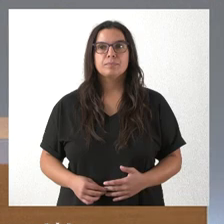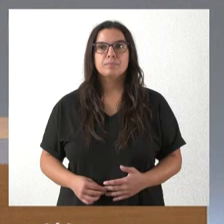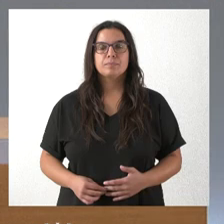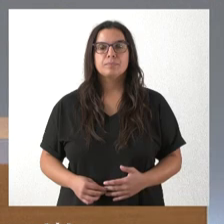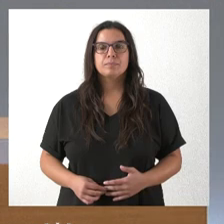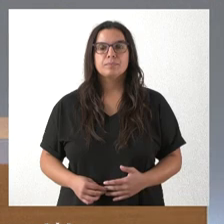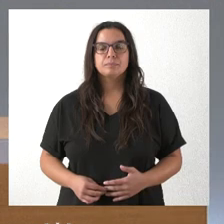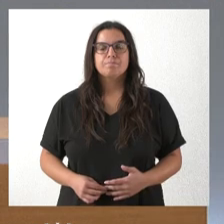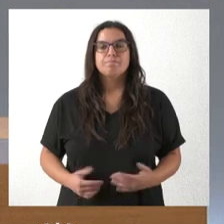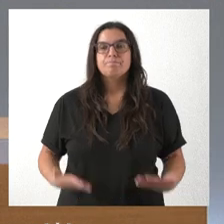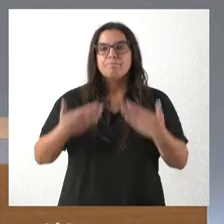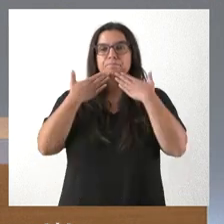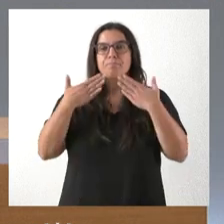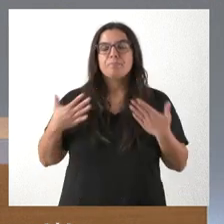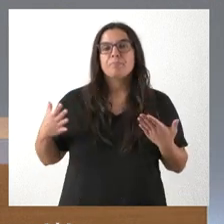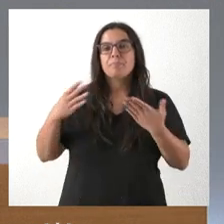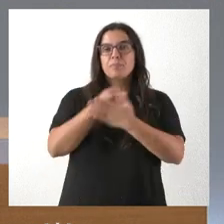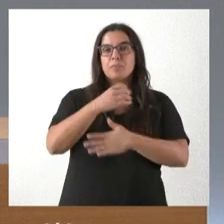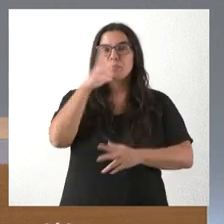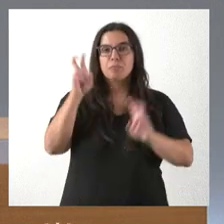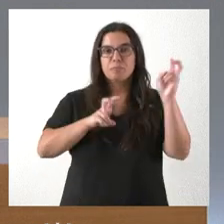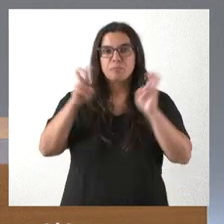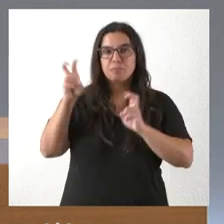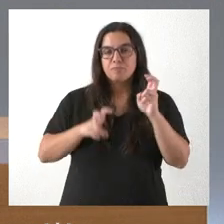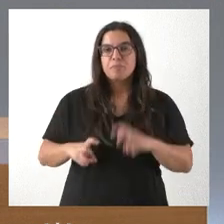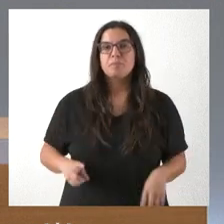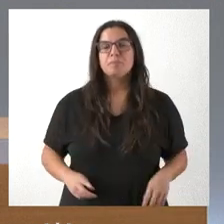bueno Muchas gracias a todos ustedes por su presencia